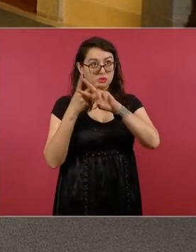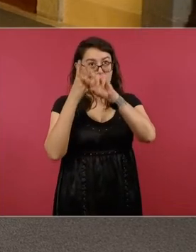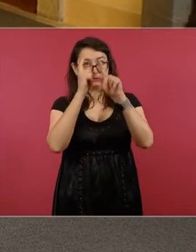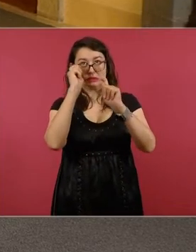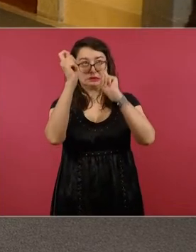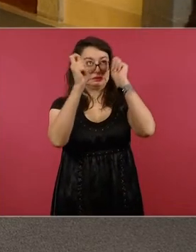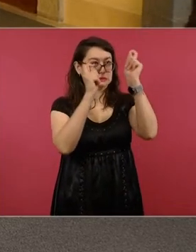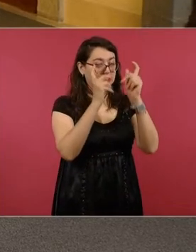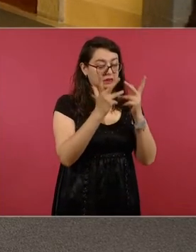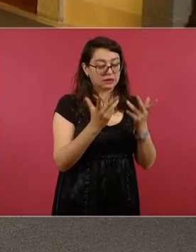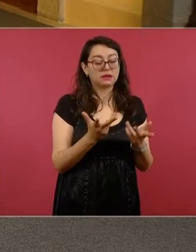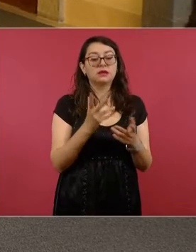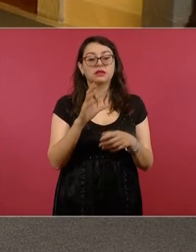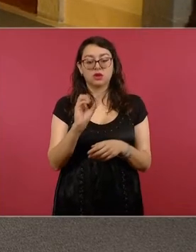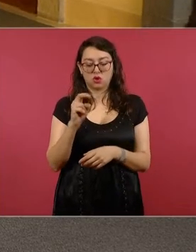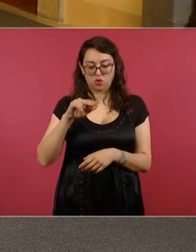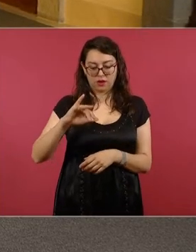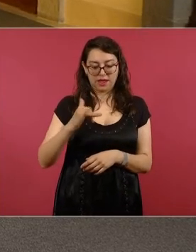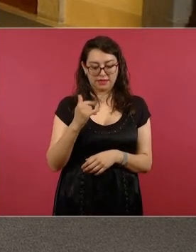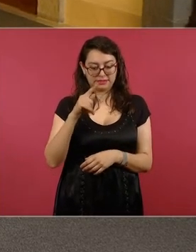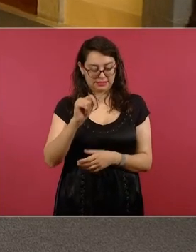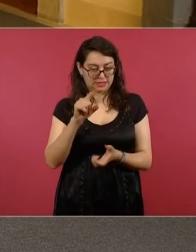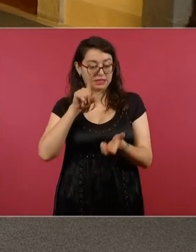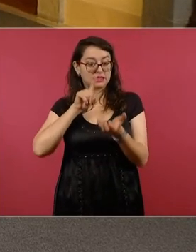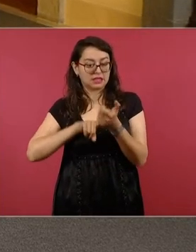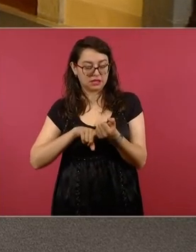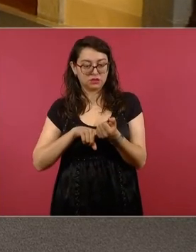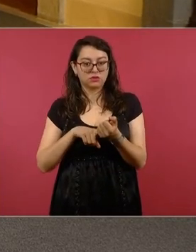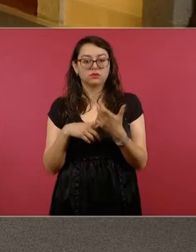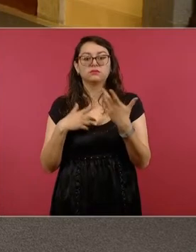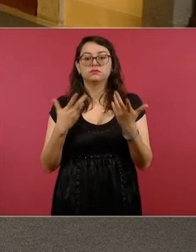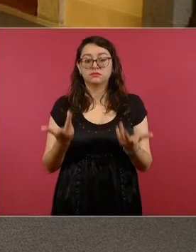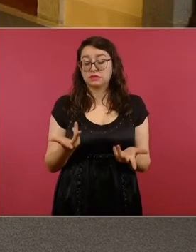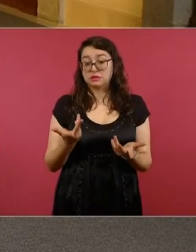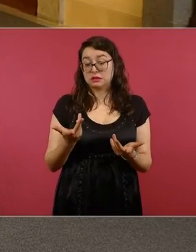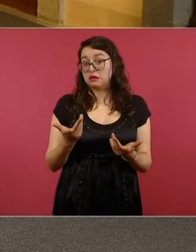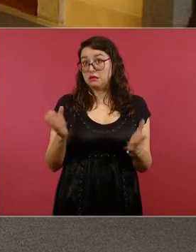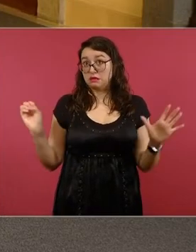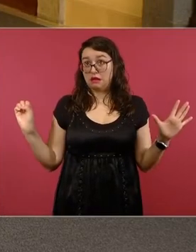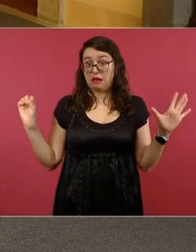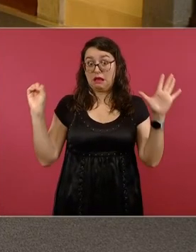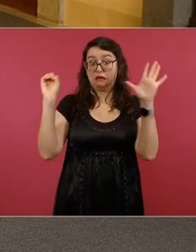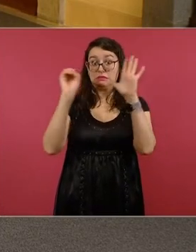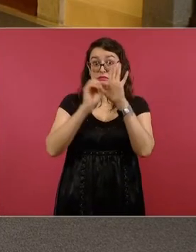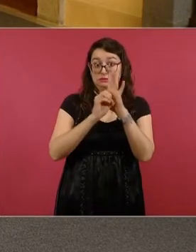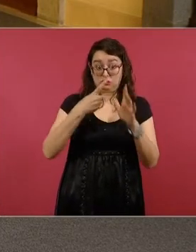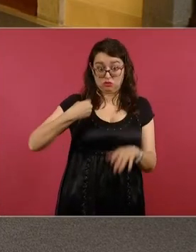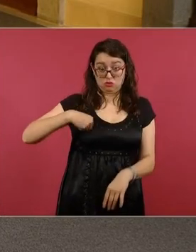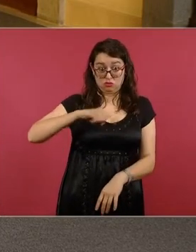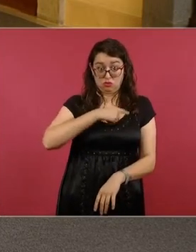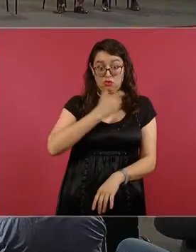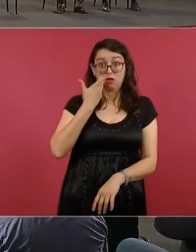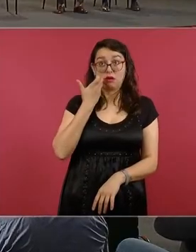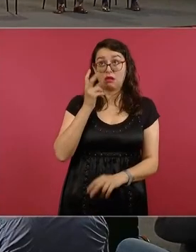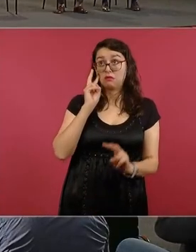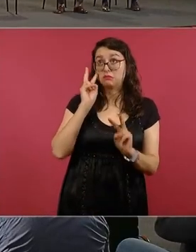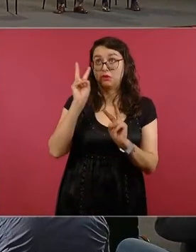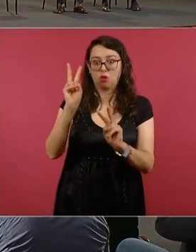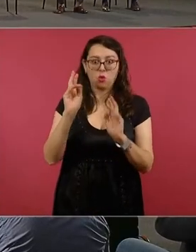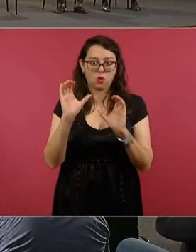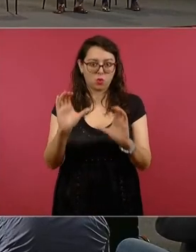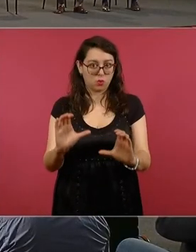y Electrónica del CONACYT, nos hablará de los cuidados que debemos tener para apreciar el eclipse solar